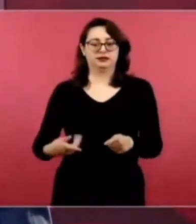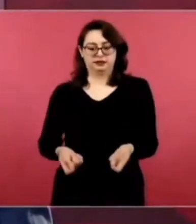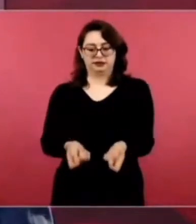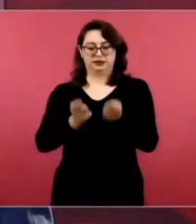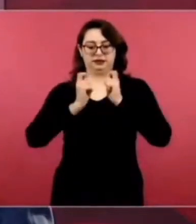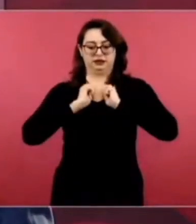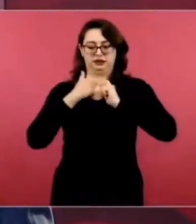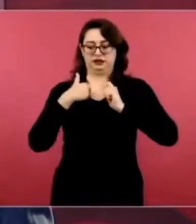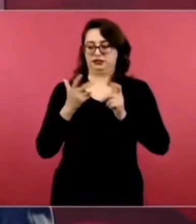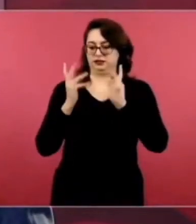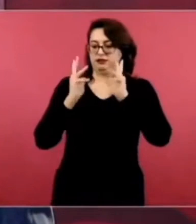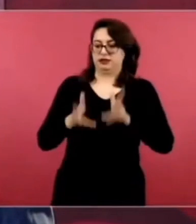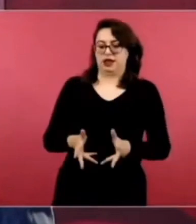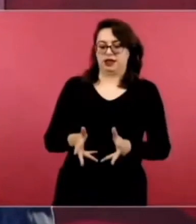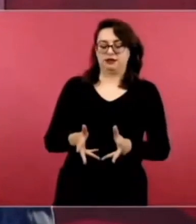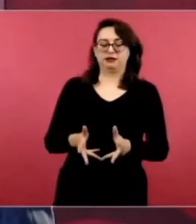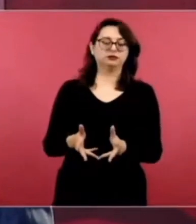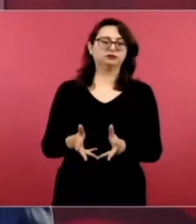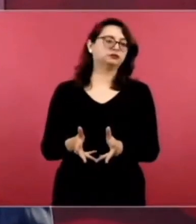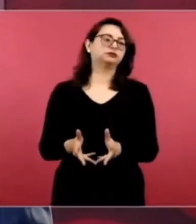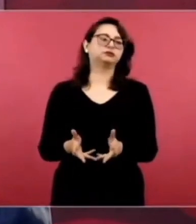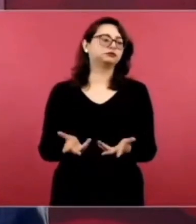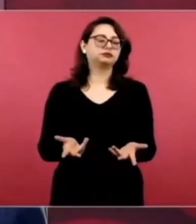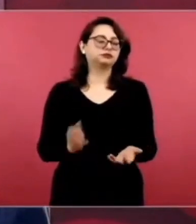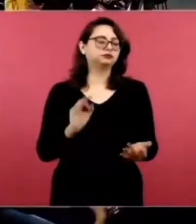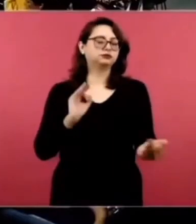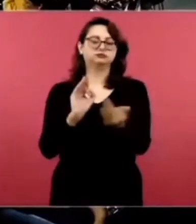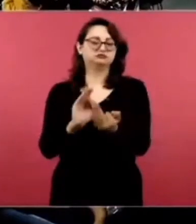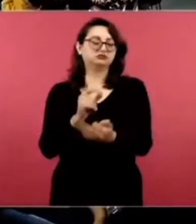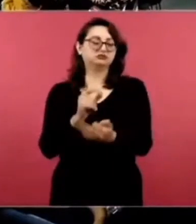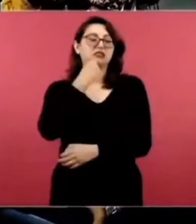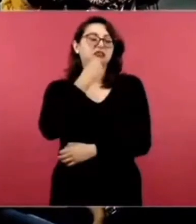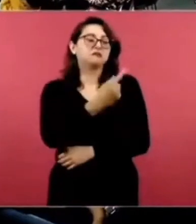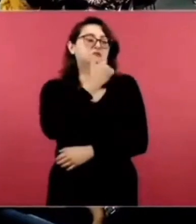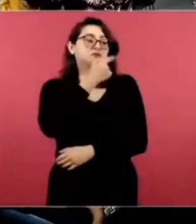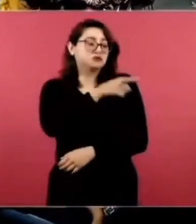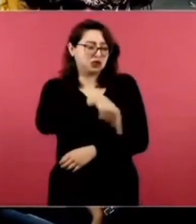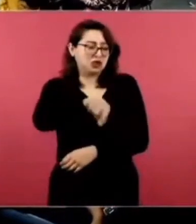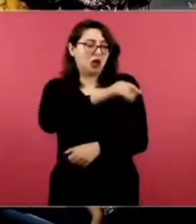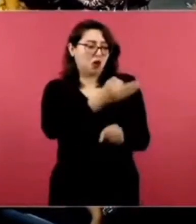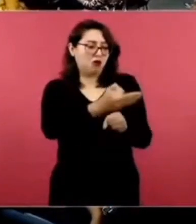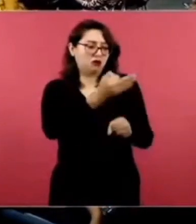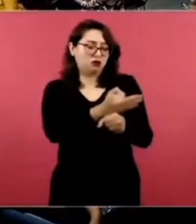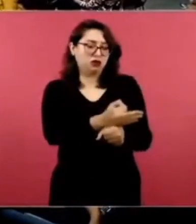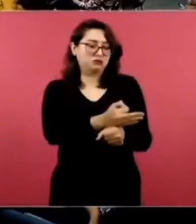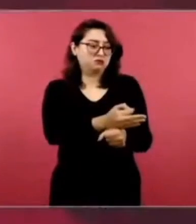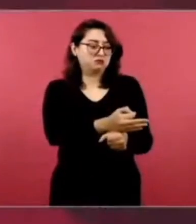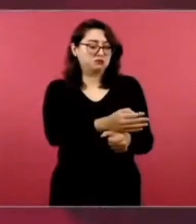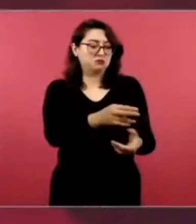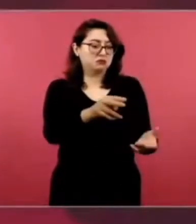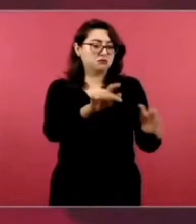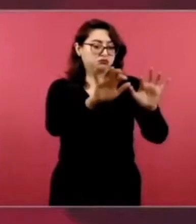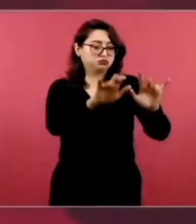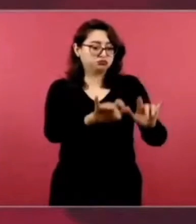como presidente constitucional, pues les dije de que no íbamos nosotros a aceptar eso,